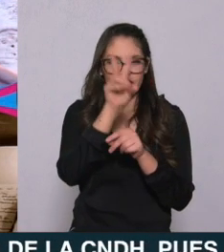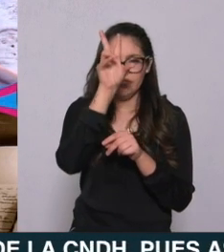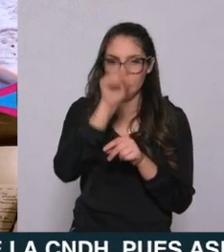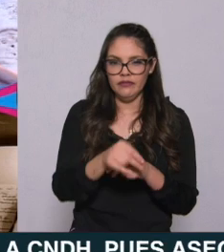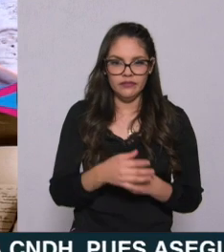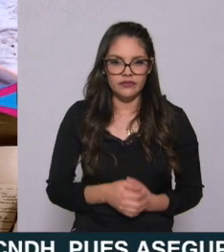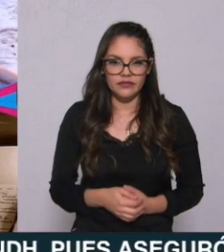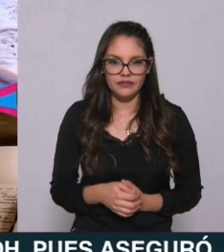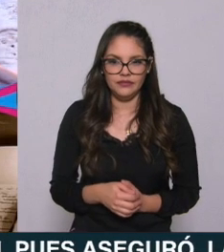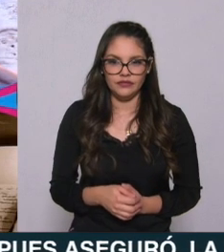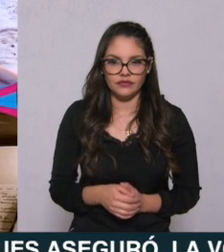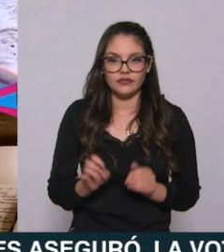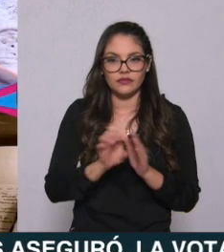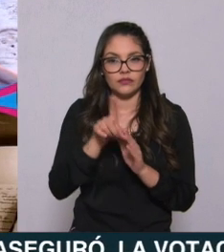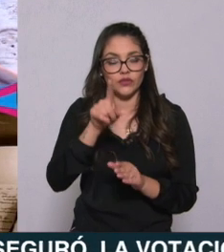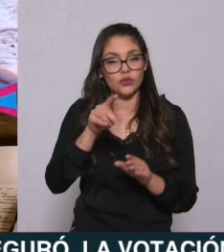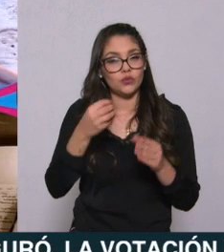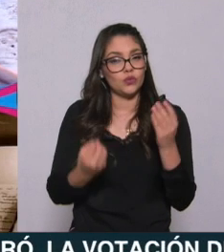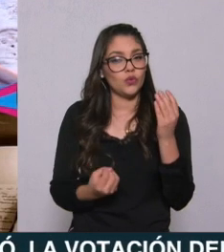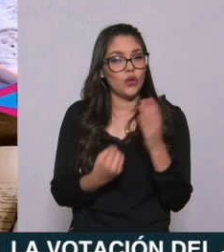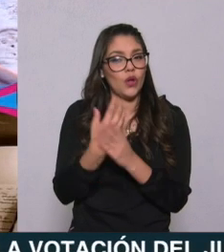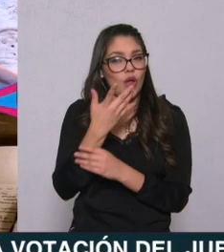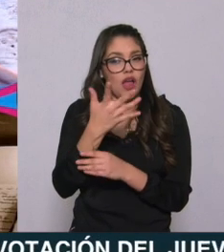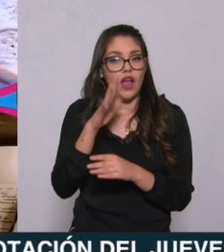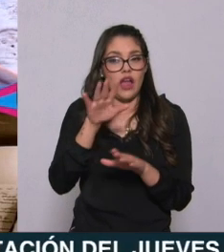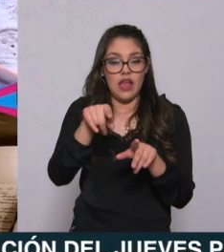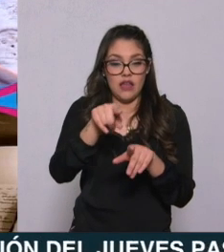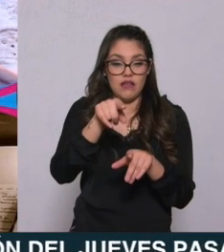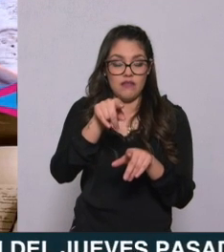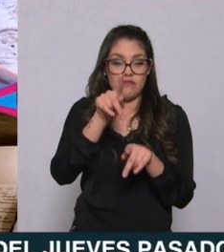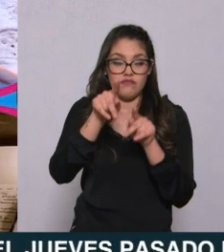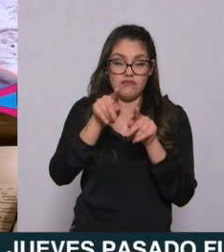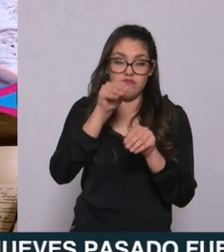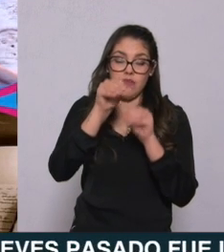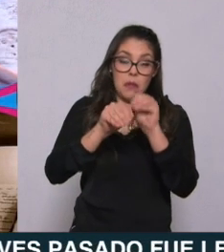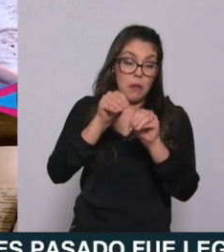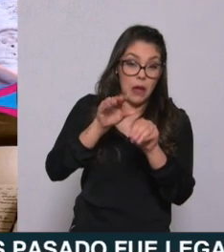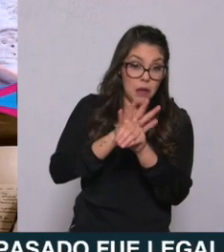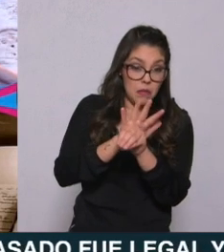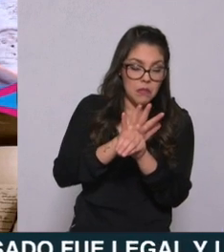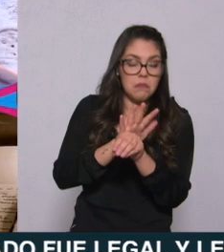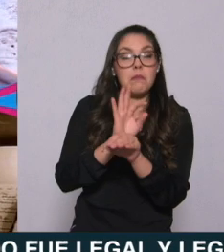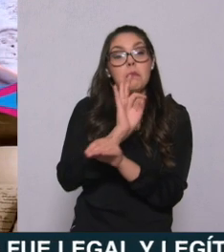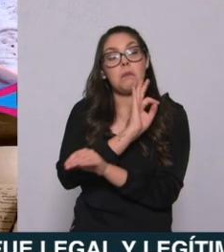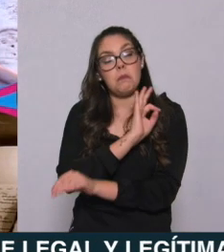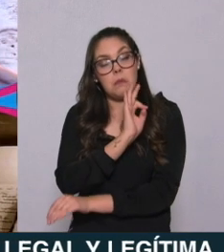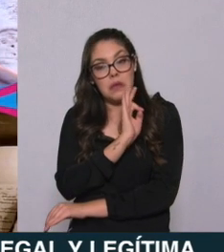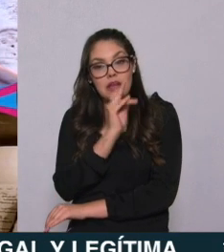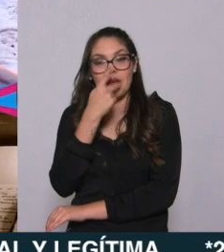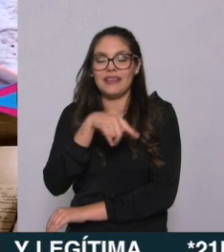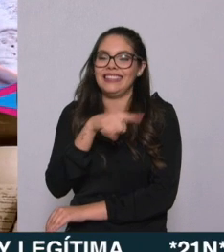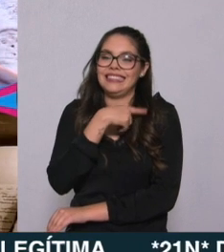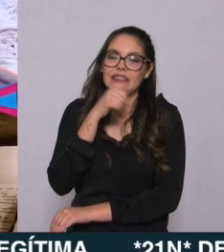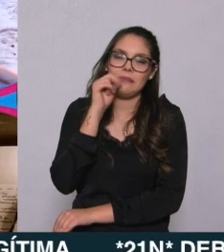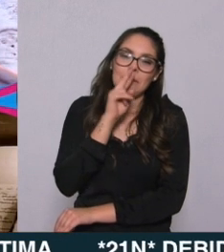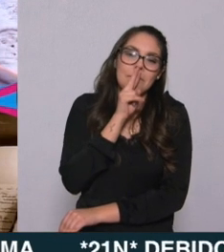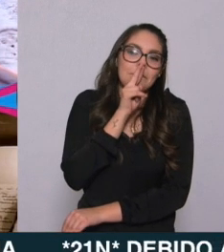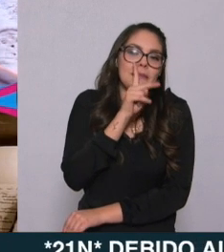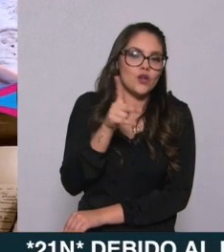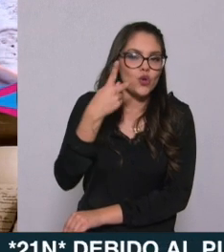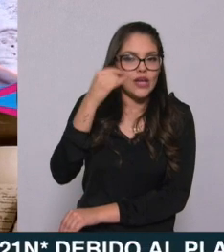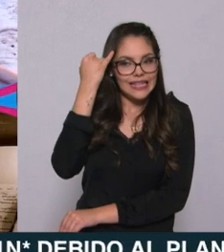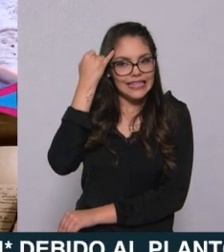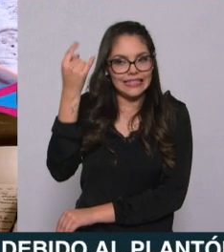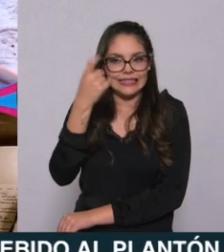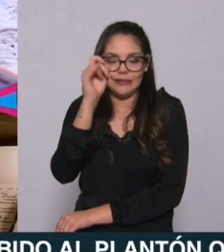sobre textos de teatro clásico o algo así reciben, aceptan? Puede ser, Sí, pero preferentemente que sean